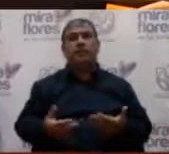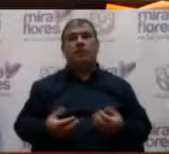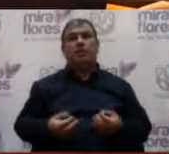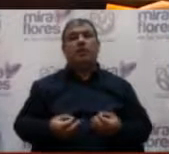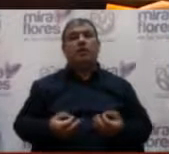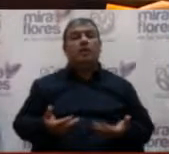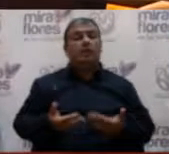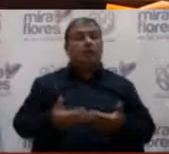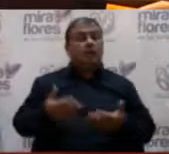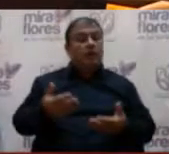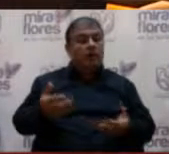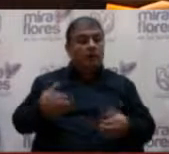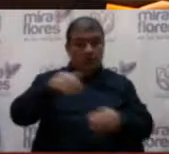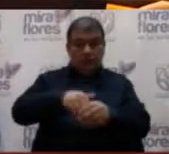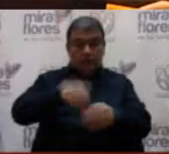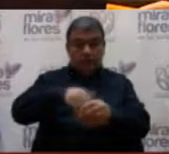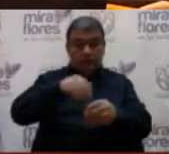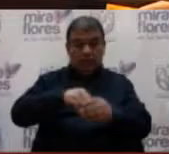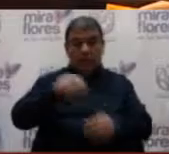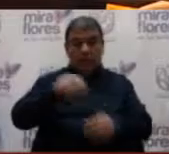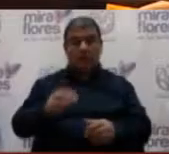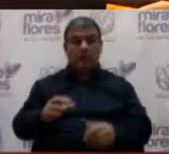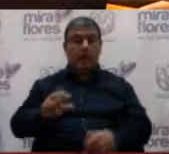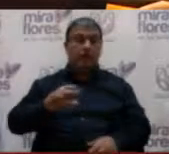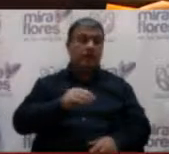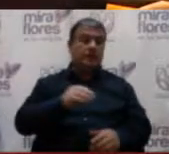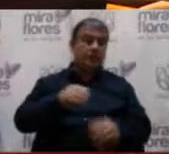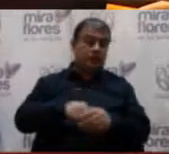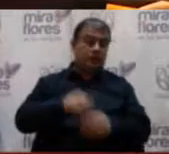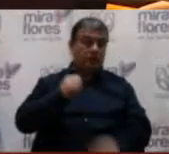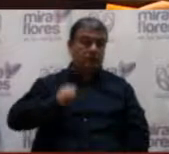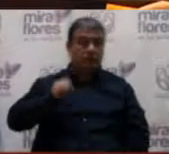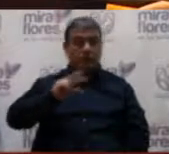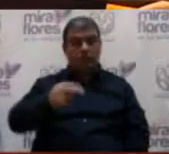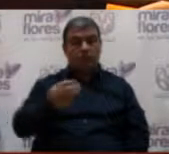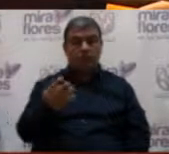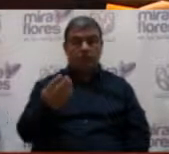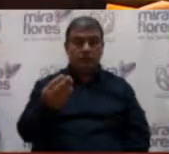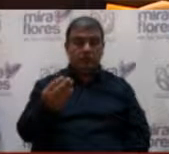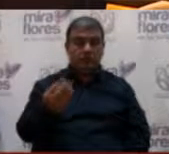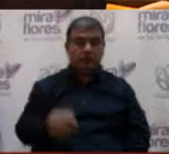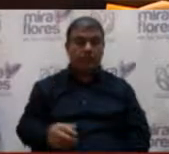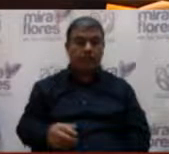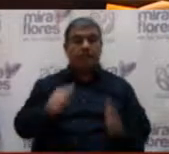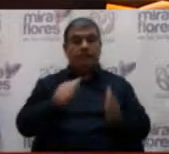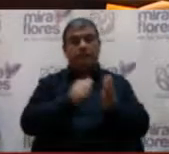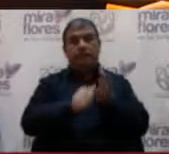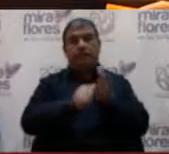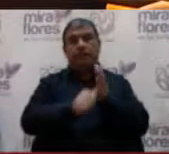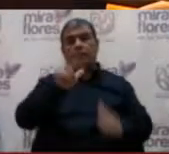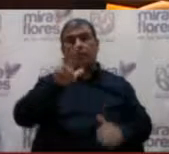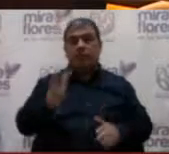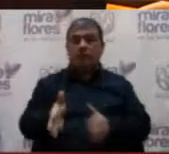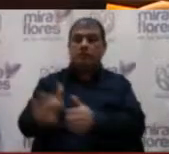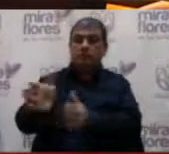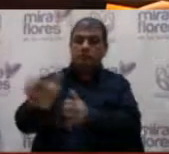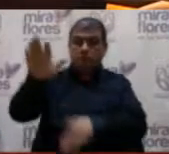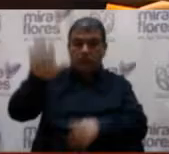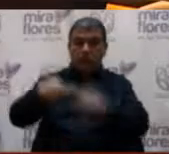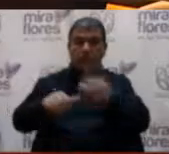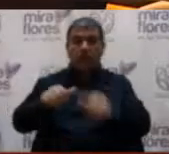con motivo de las elecciones municipales del 2014. Artículo tercero, convocar a Alfredo Esteban Lee